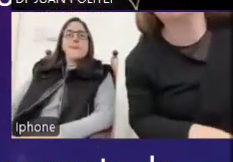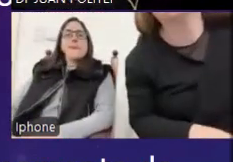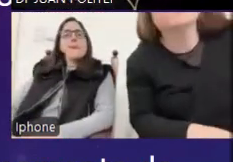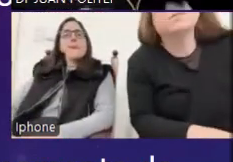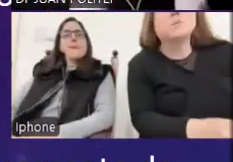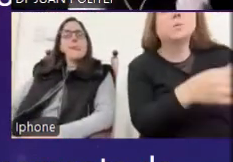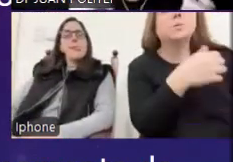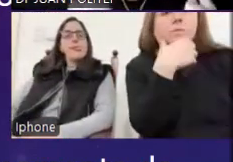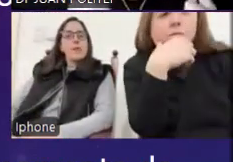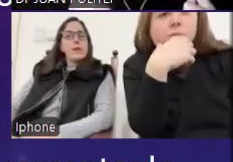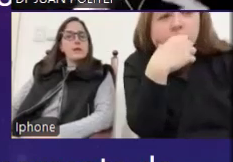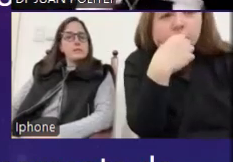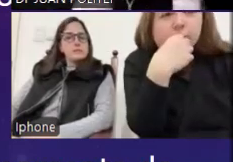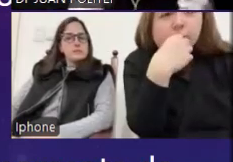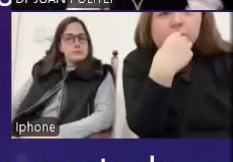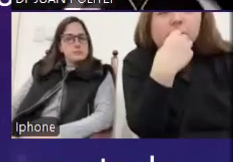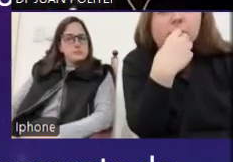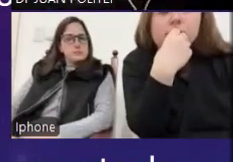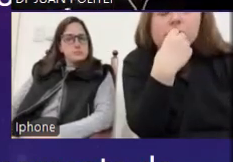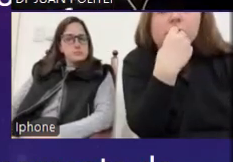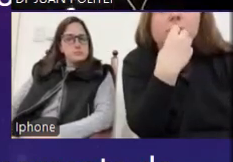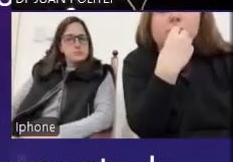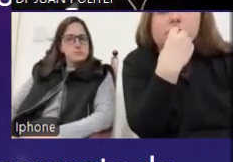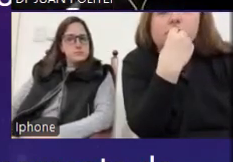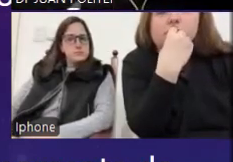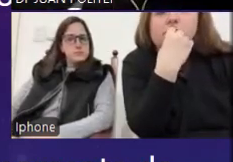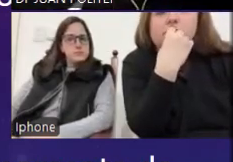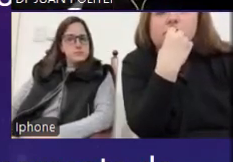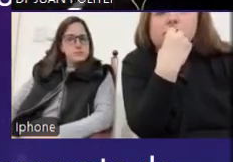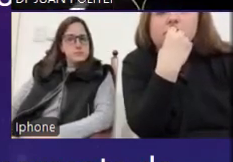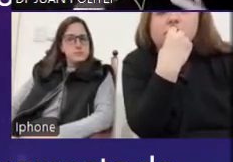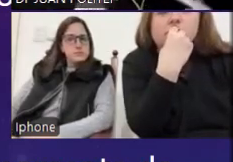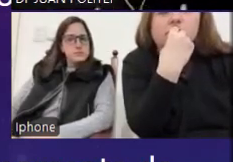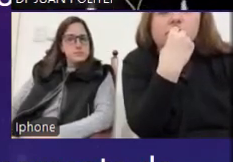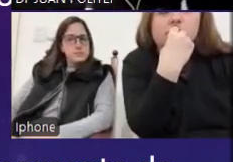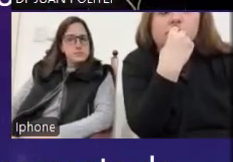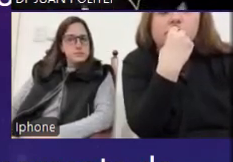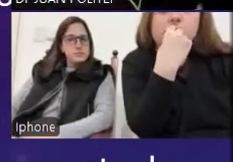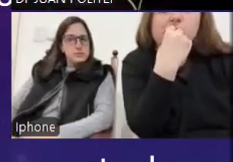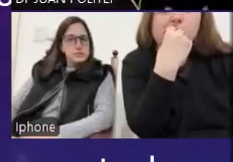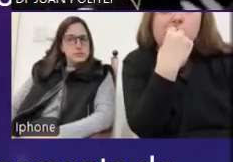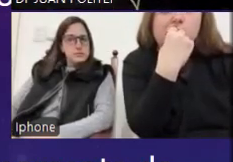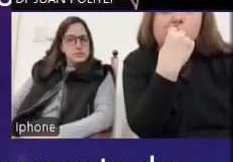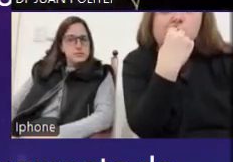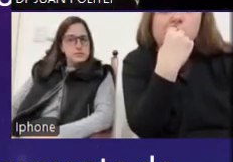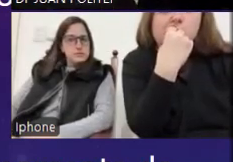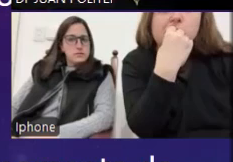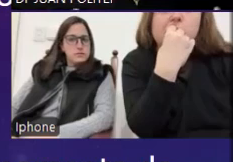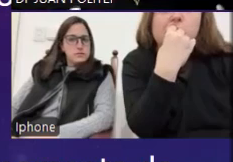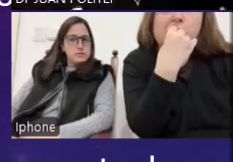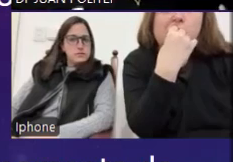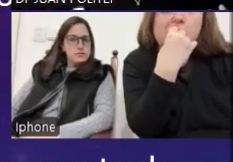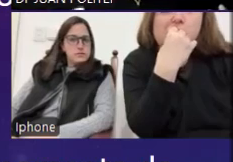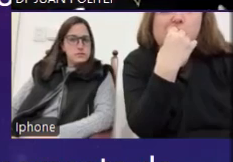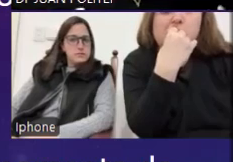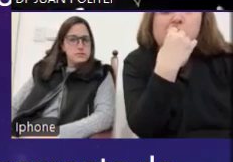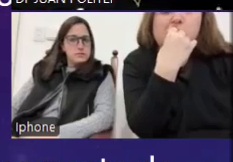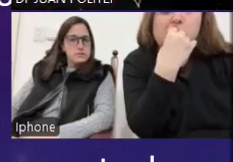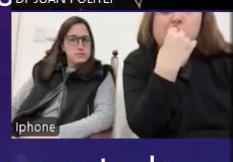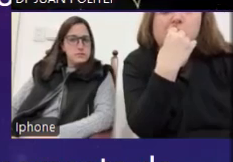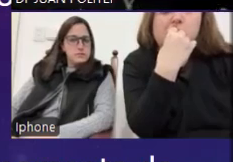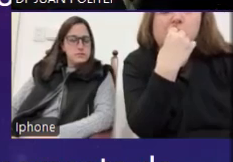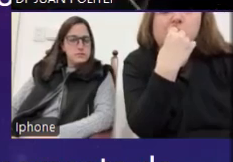pacientes pueden acceder, si quieren, a prestarse a ese estudio?